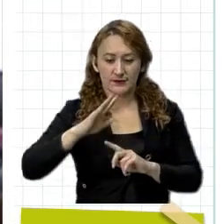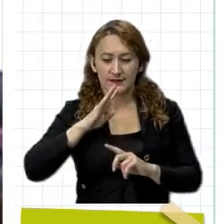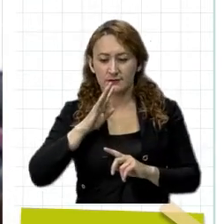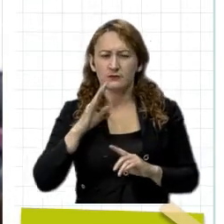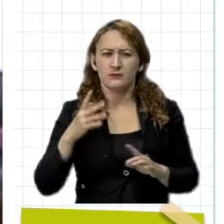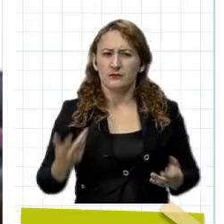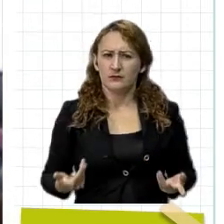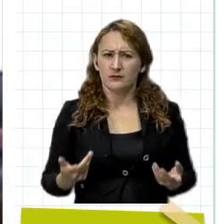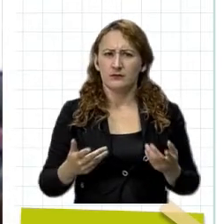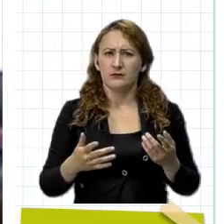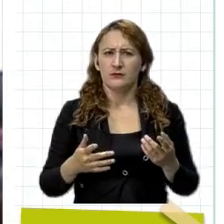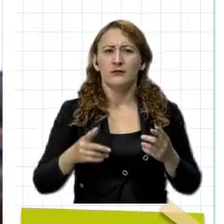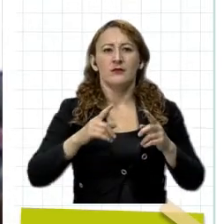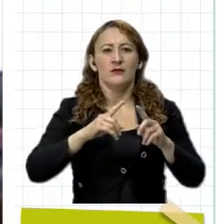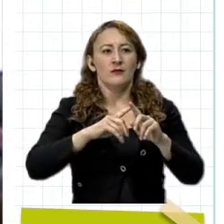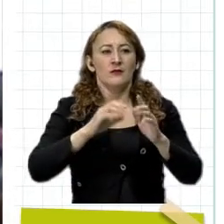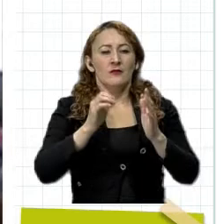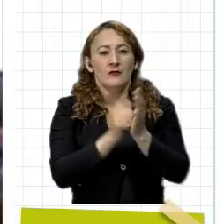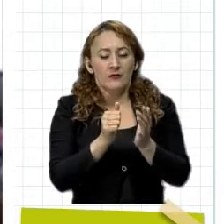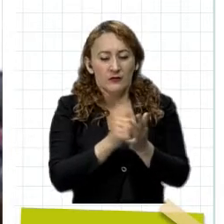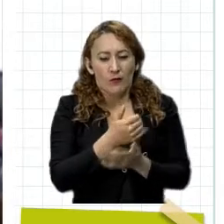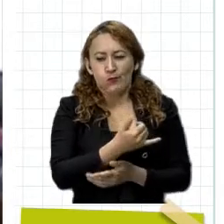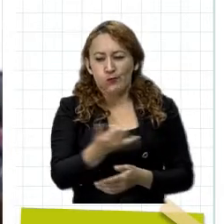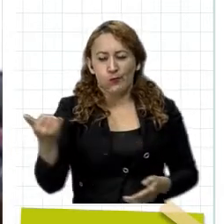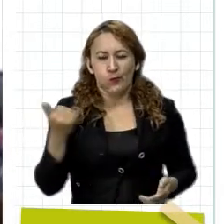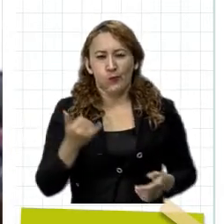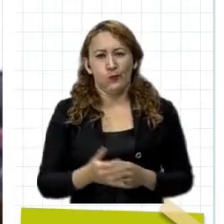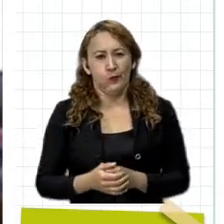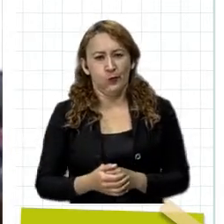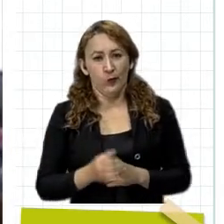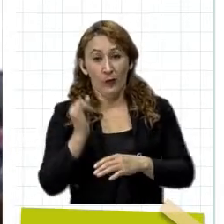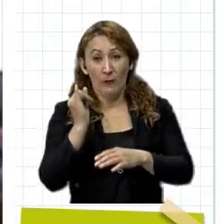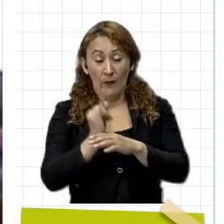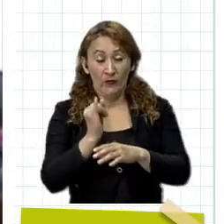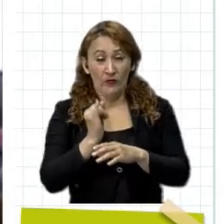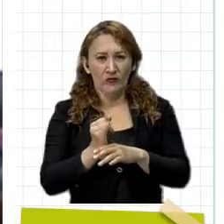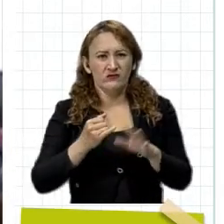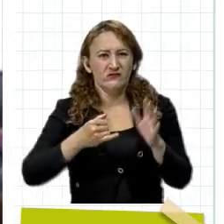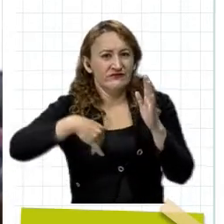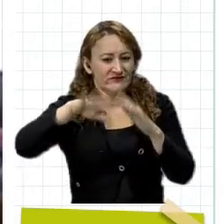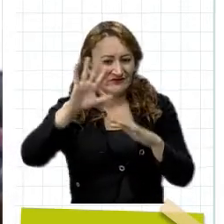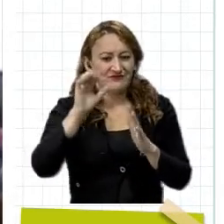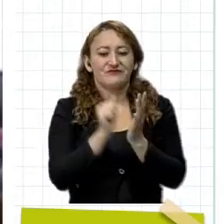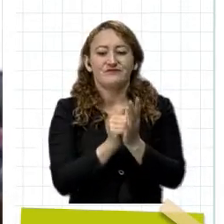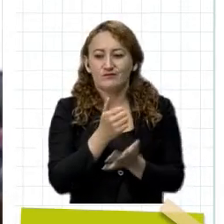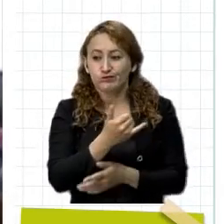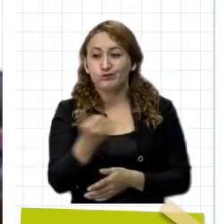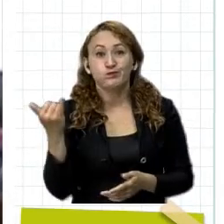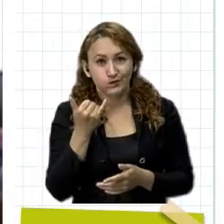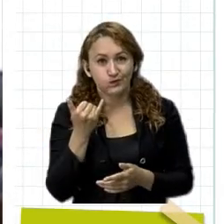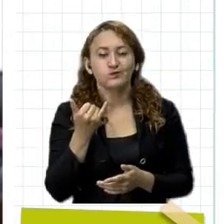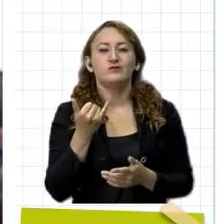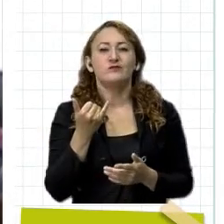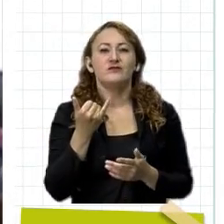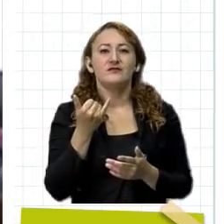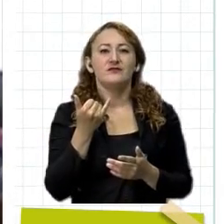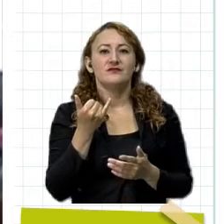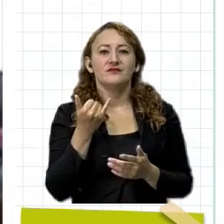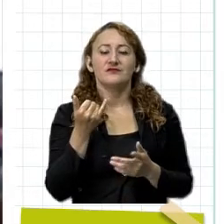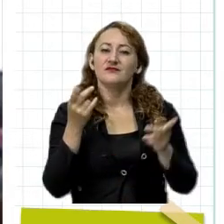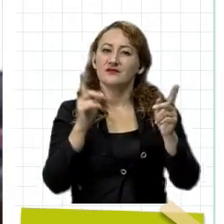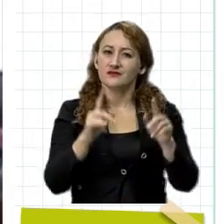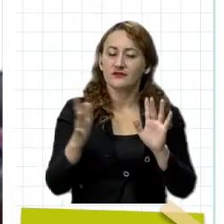bases materiales. Y las instituciones económicas más materiales tienen una dimensión también